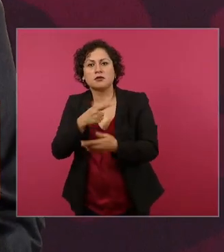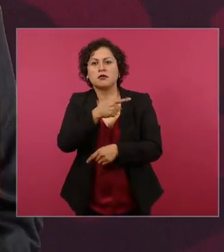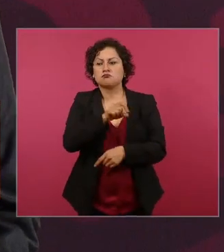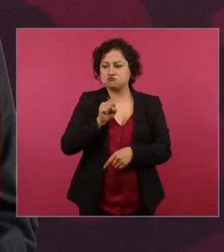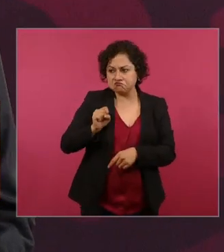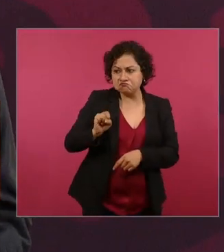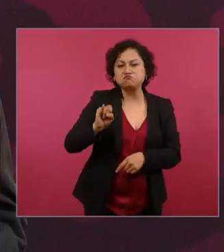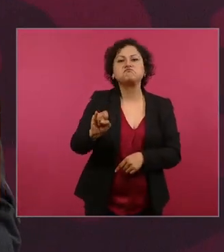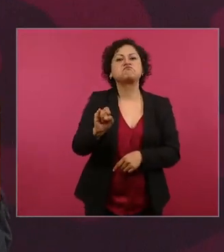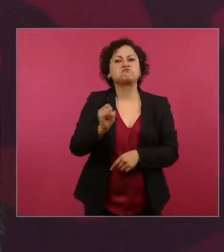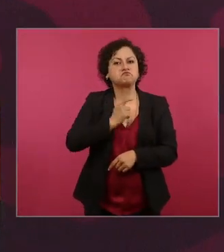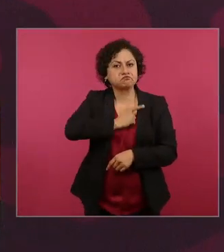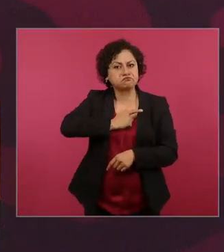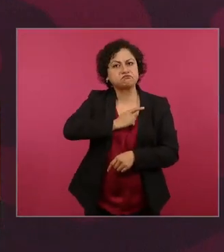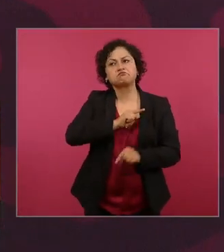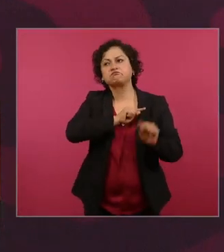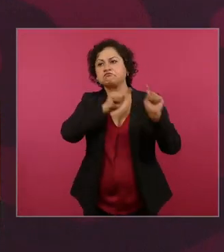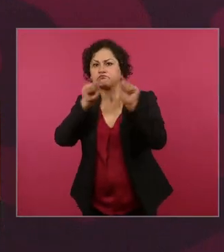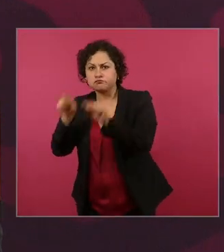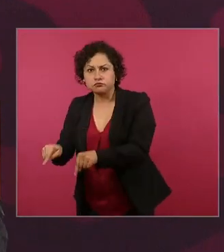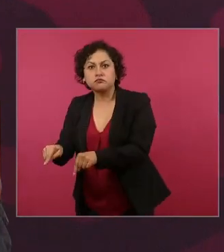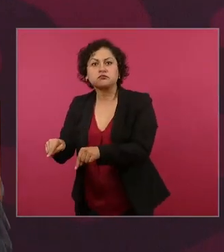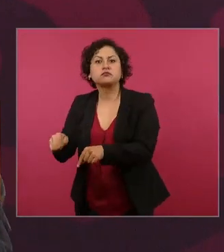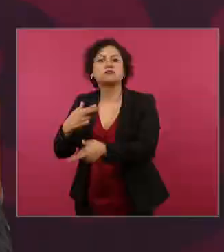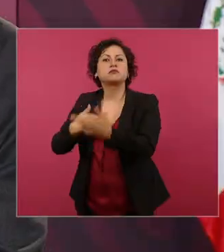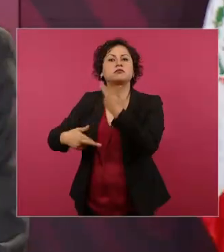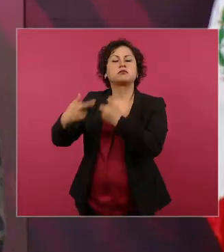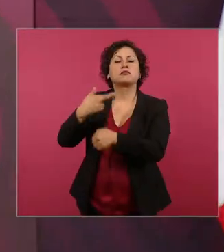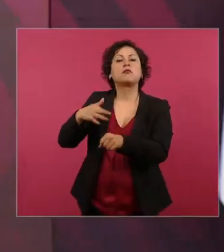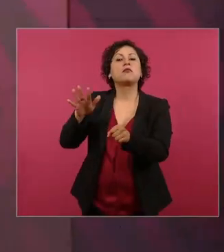porque no quieren abandonar